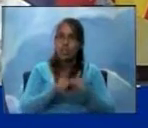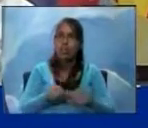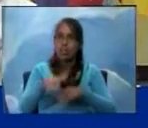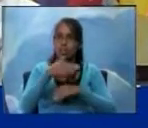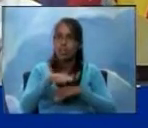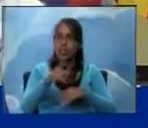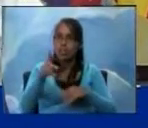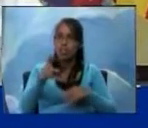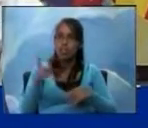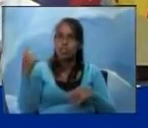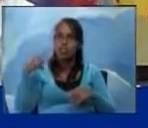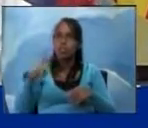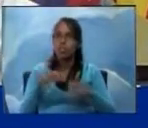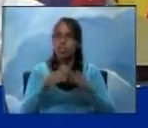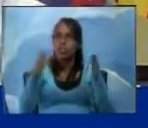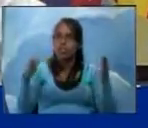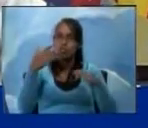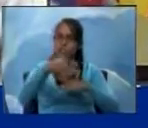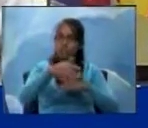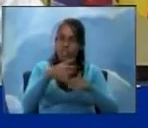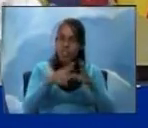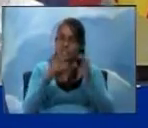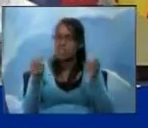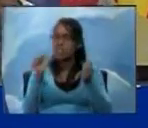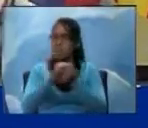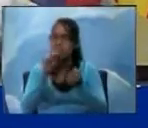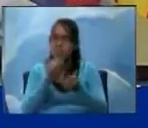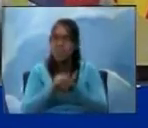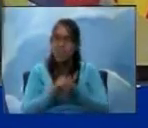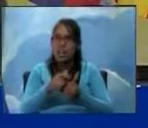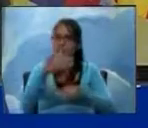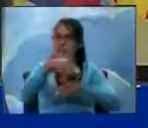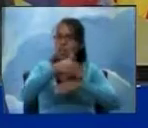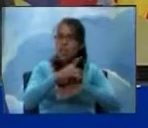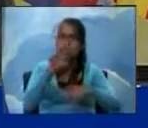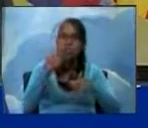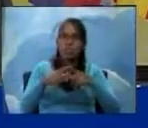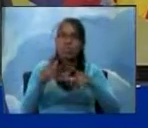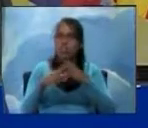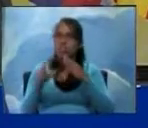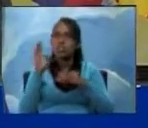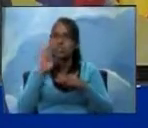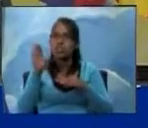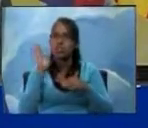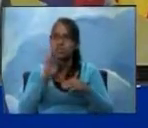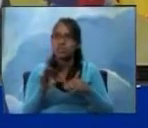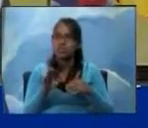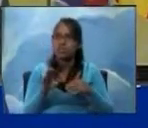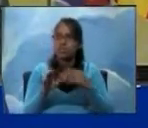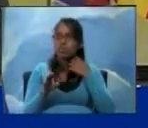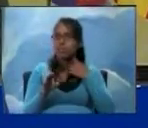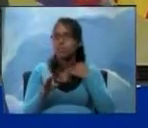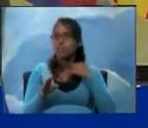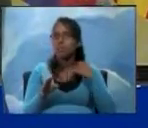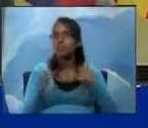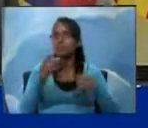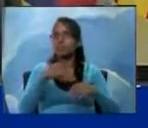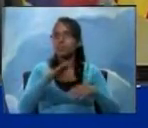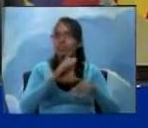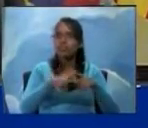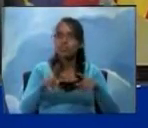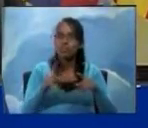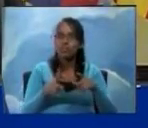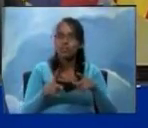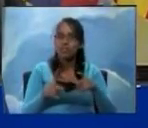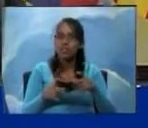orilla, que en la orilla lo que hay son piedras. En la orilla lo que hay son esas bromitas así. Yo no sé cangrejo, cómo se